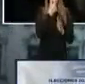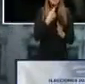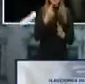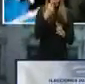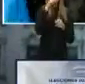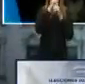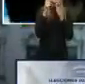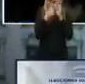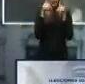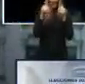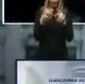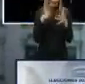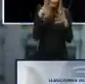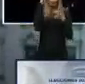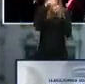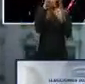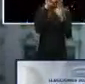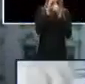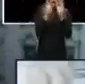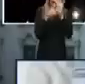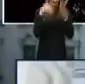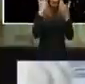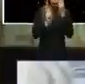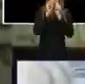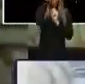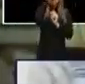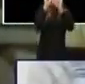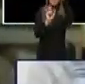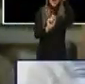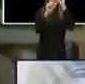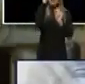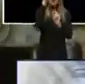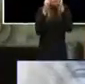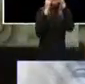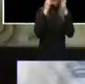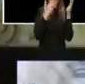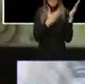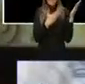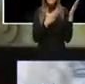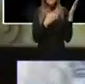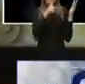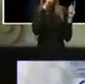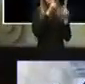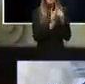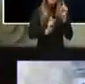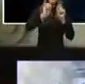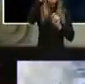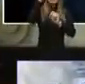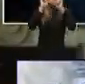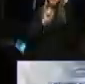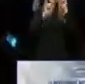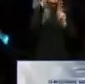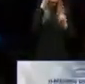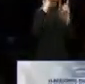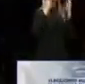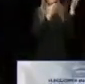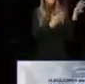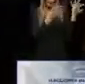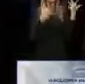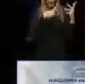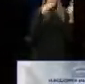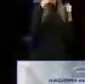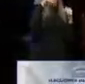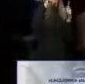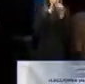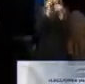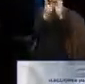también juegos artificiales, son juegos artificiales, juegos pirotécnicos que pues captamos a través de